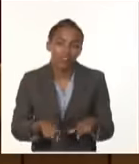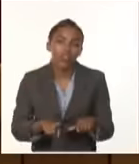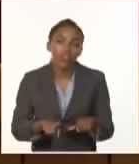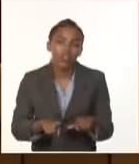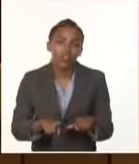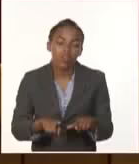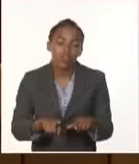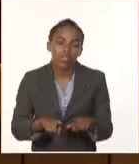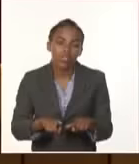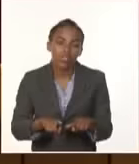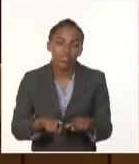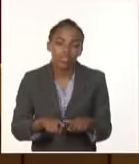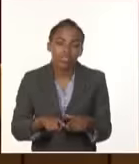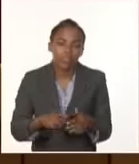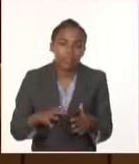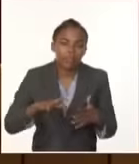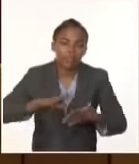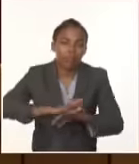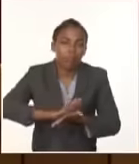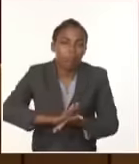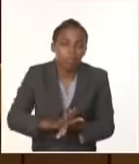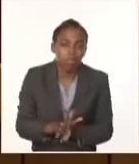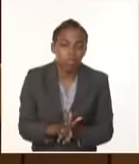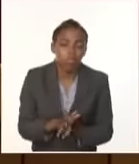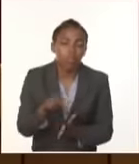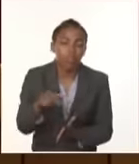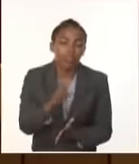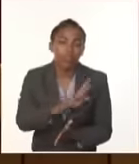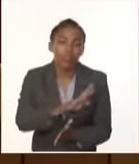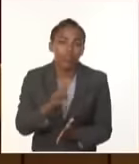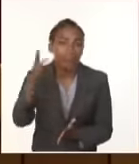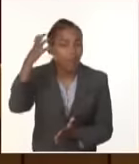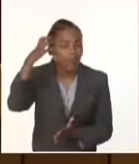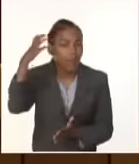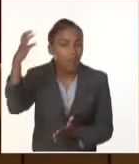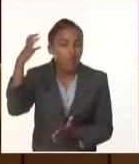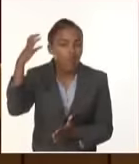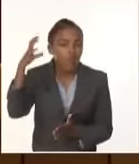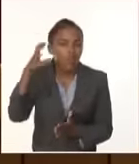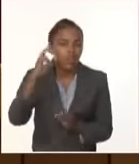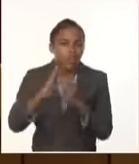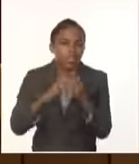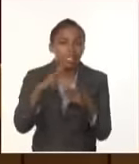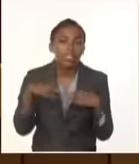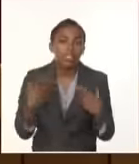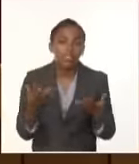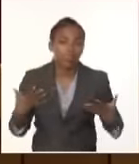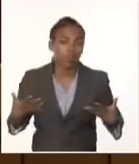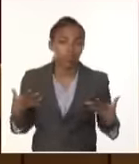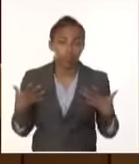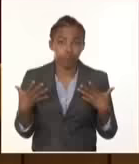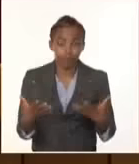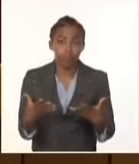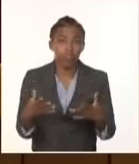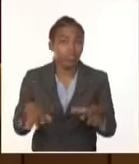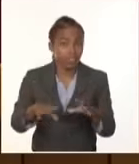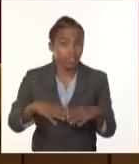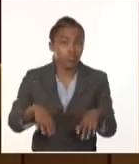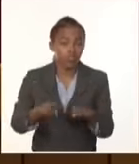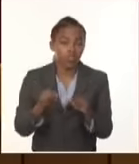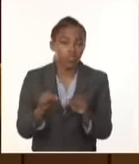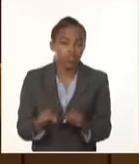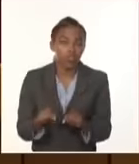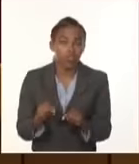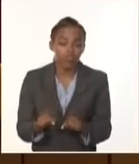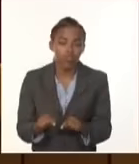agresividad. Es responsabilidad del Estado y del Gobierno afrontar esa gravísima contingencia del modo